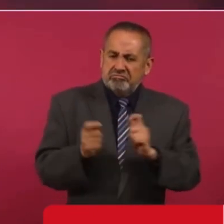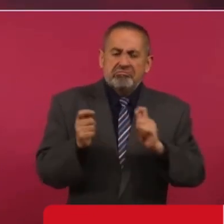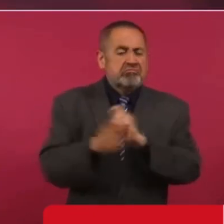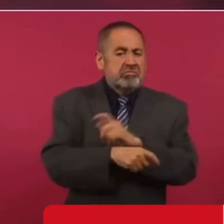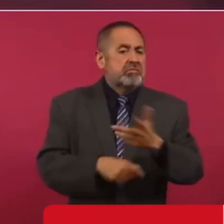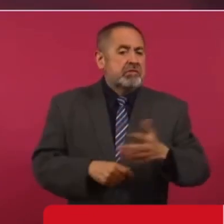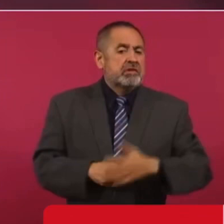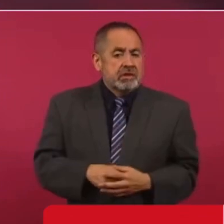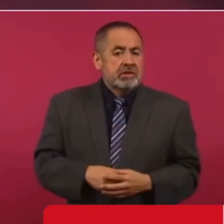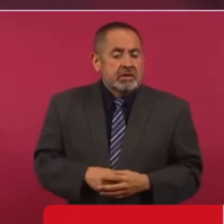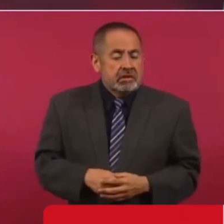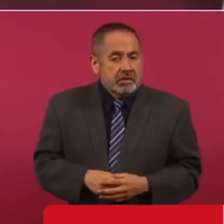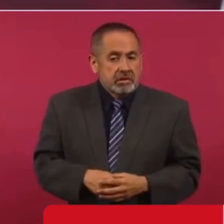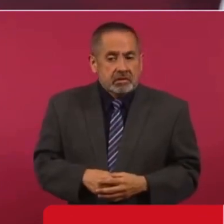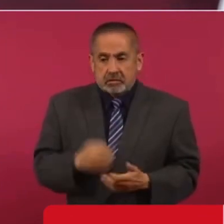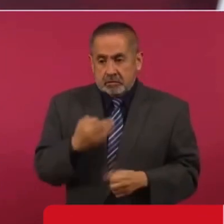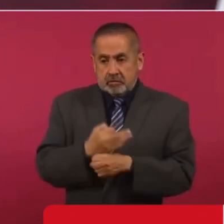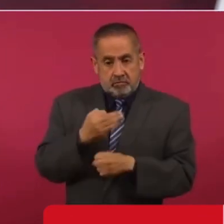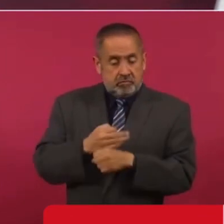y hay un auténtico